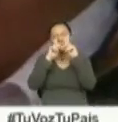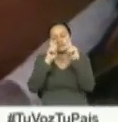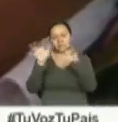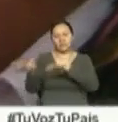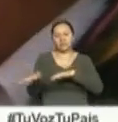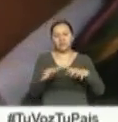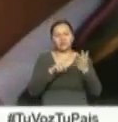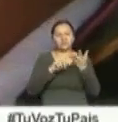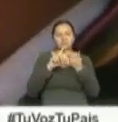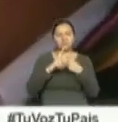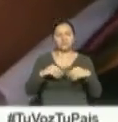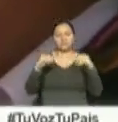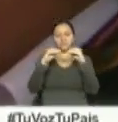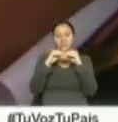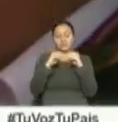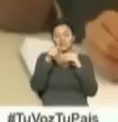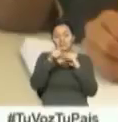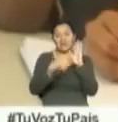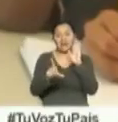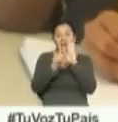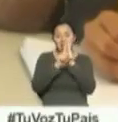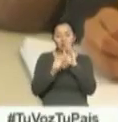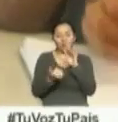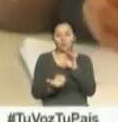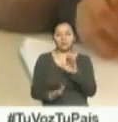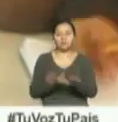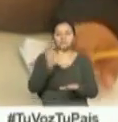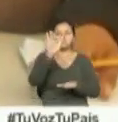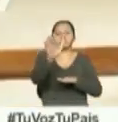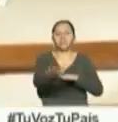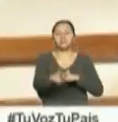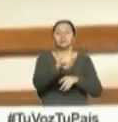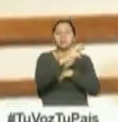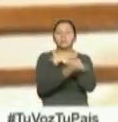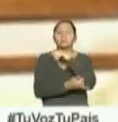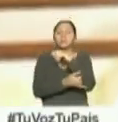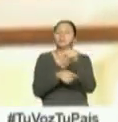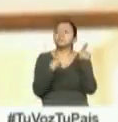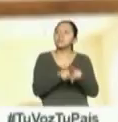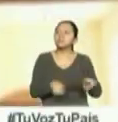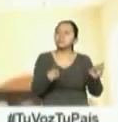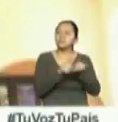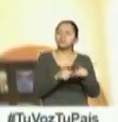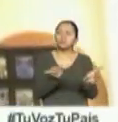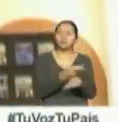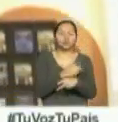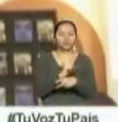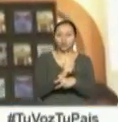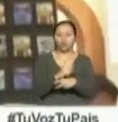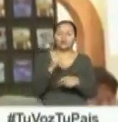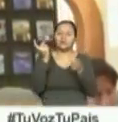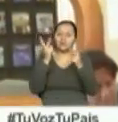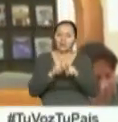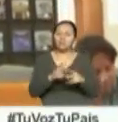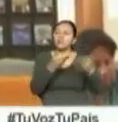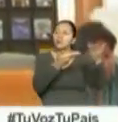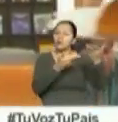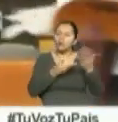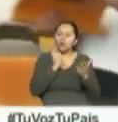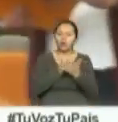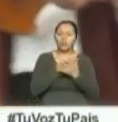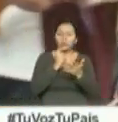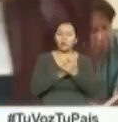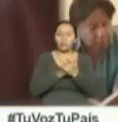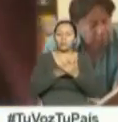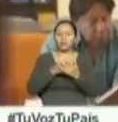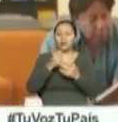entre otros. Esta normativa es un gran paso para dejar de ser un país primario e importador de conocimiento y pasar a